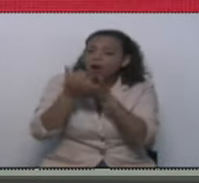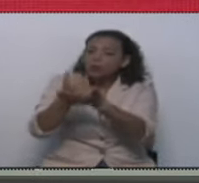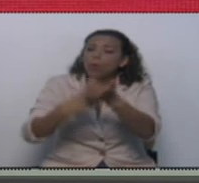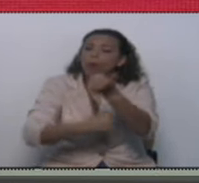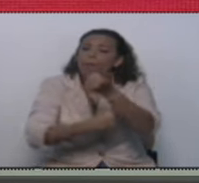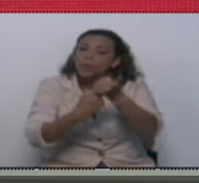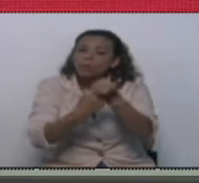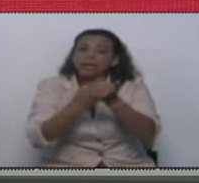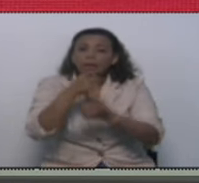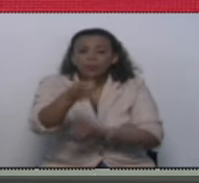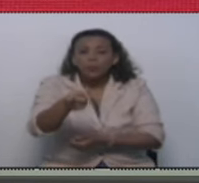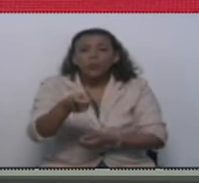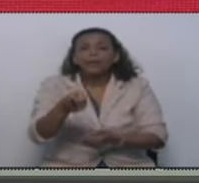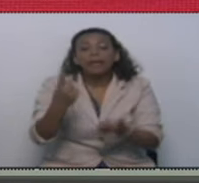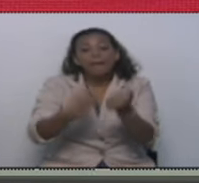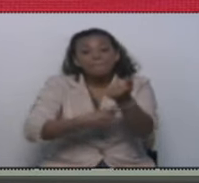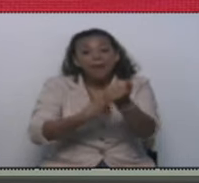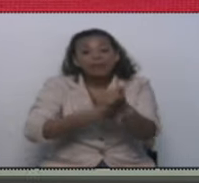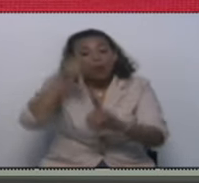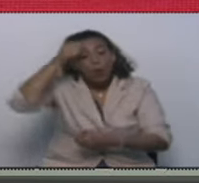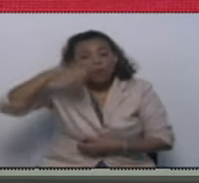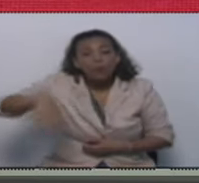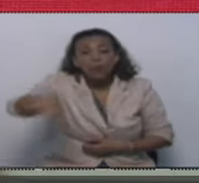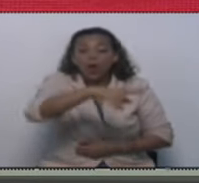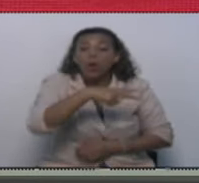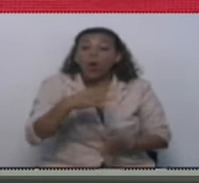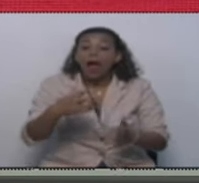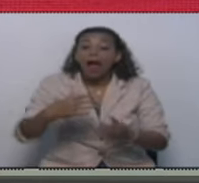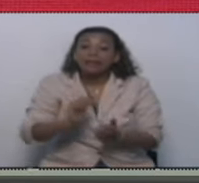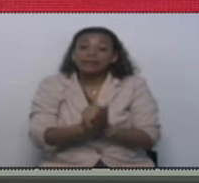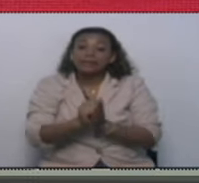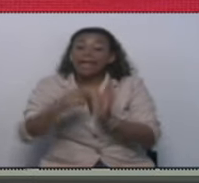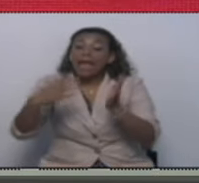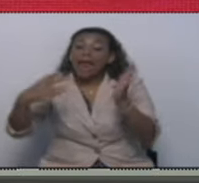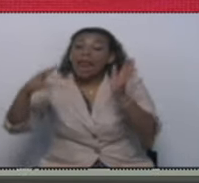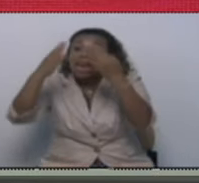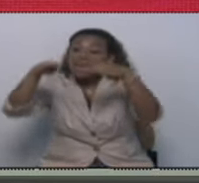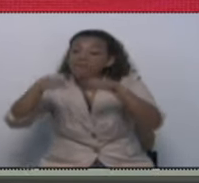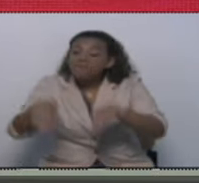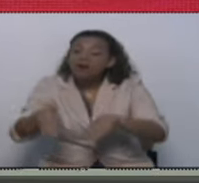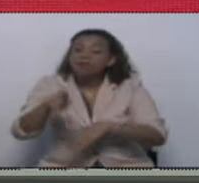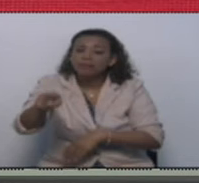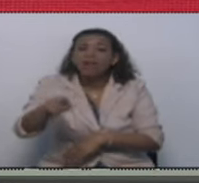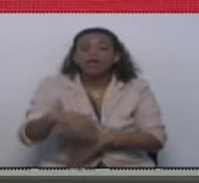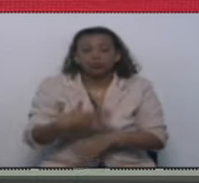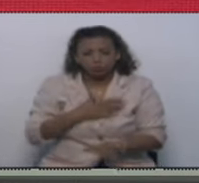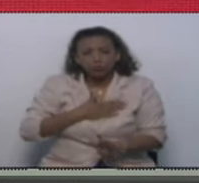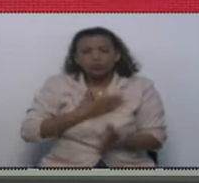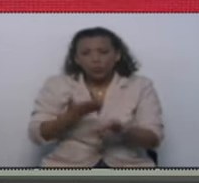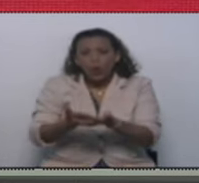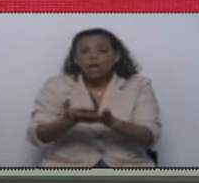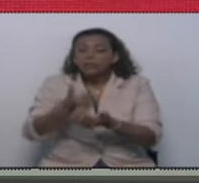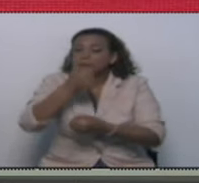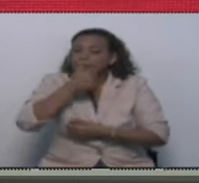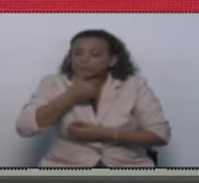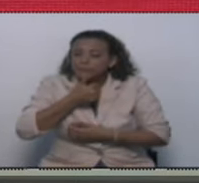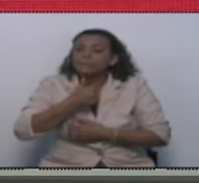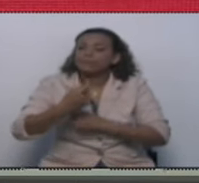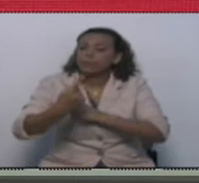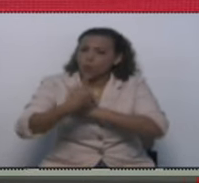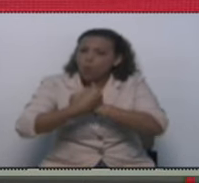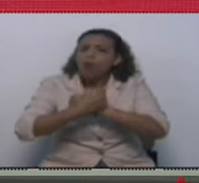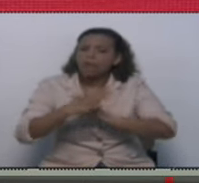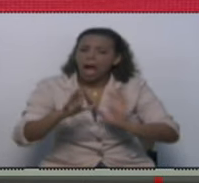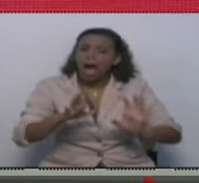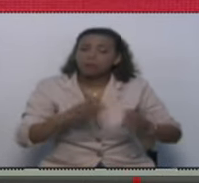apoyar el hermano pueblo libanés. Él dio sus órdenes a